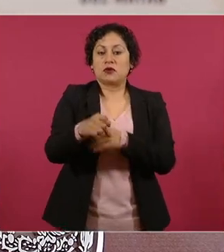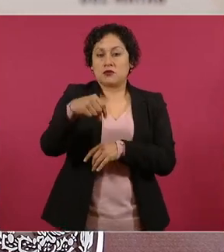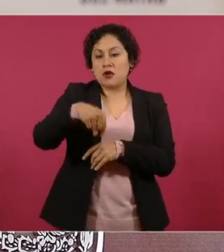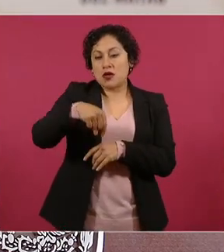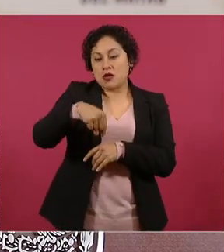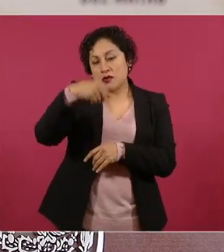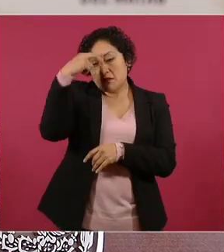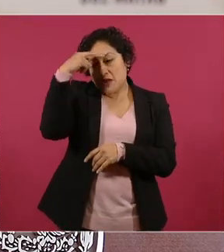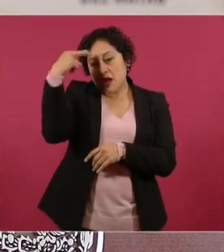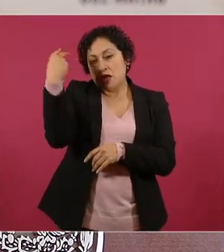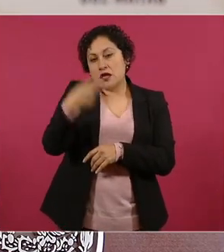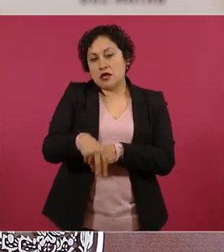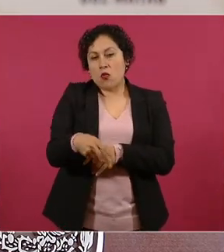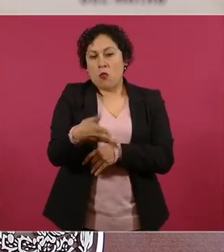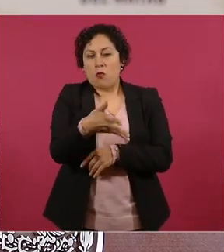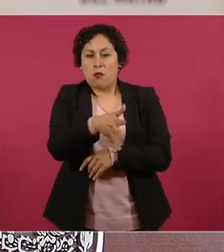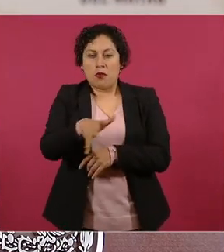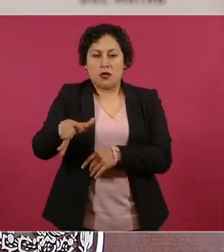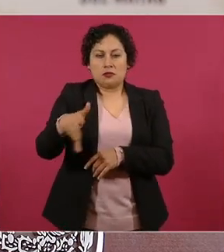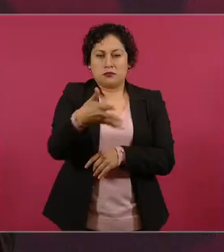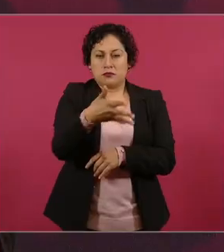1,000,